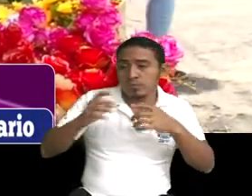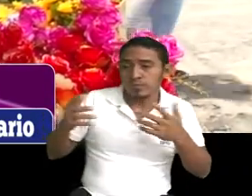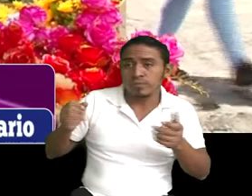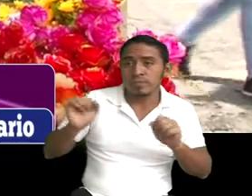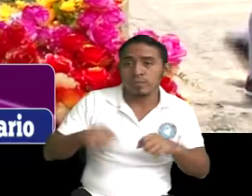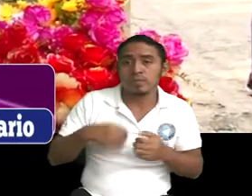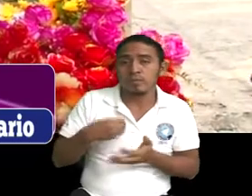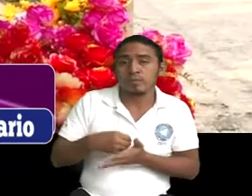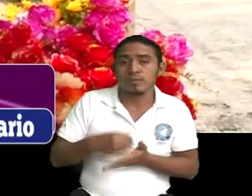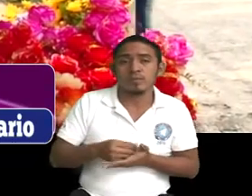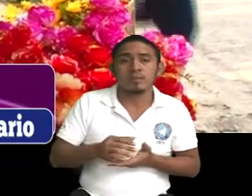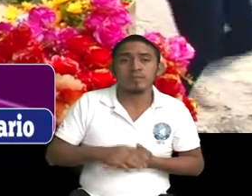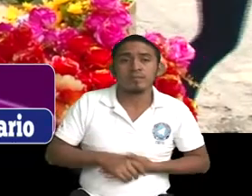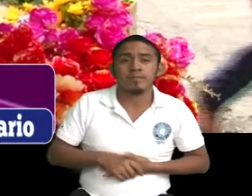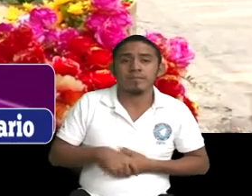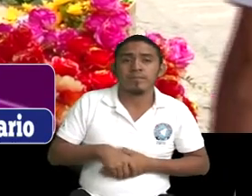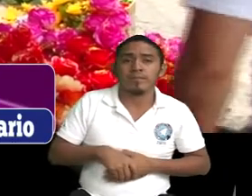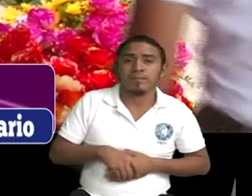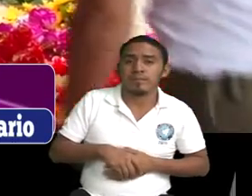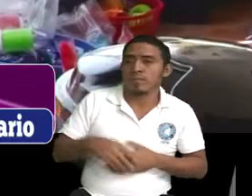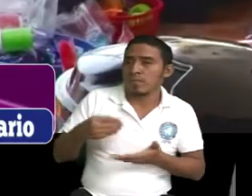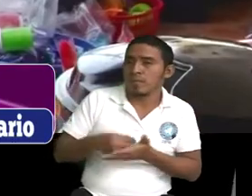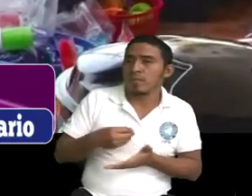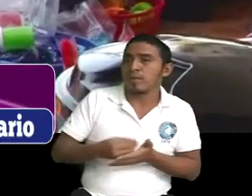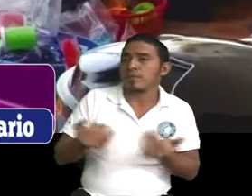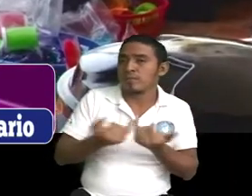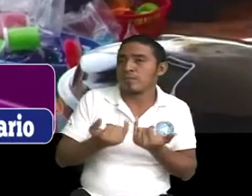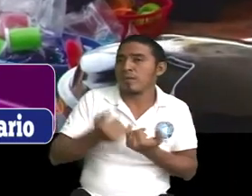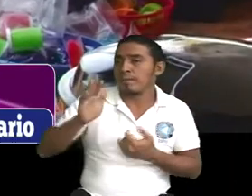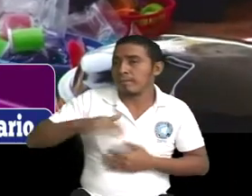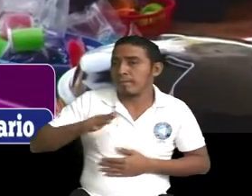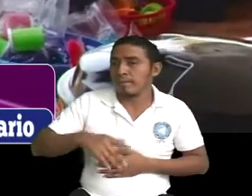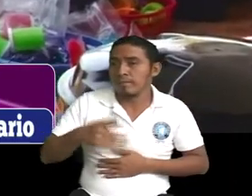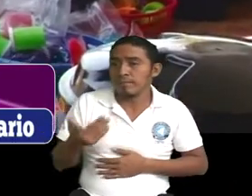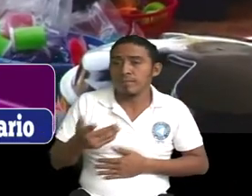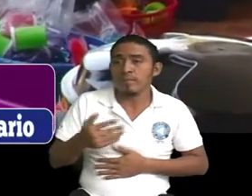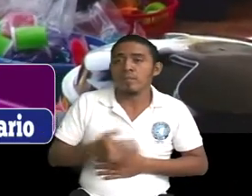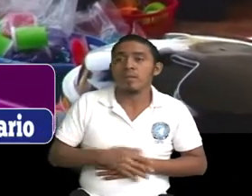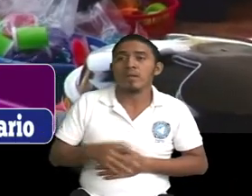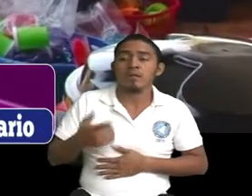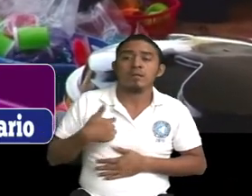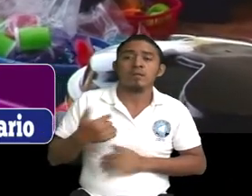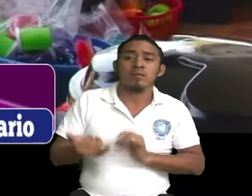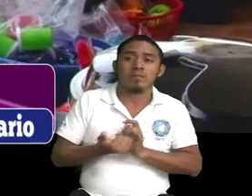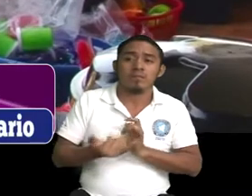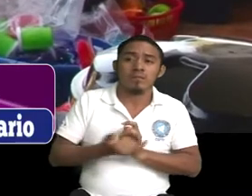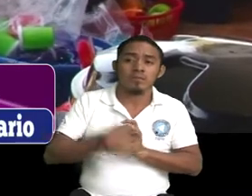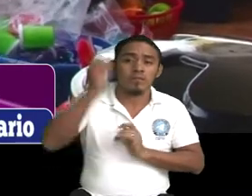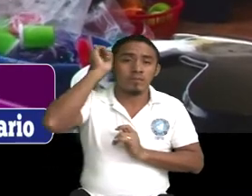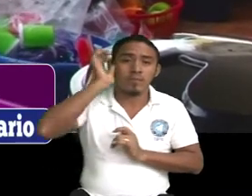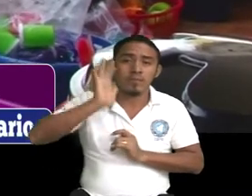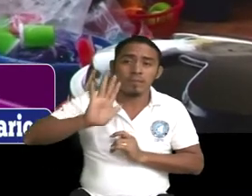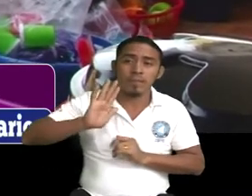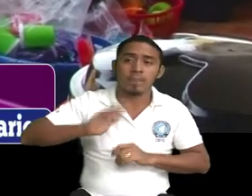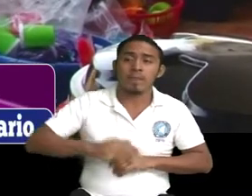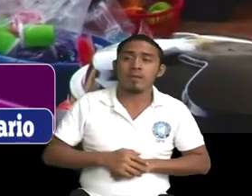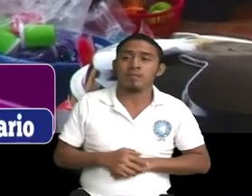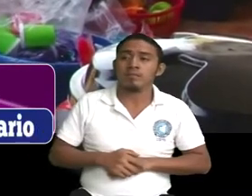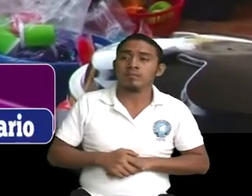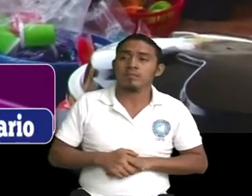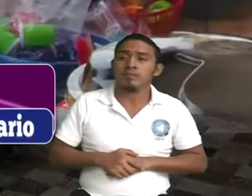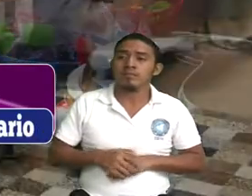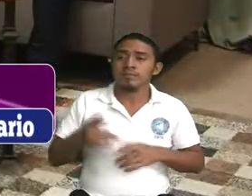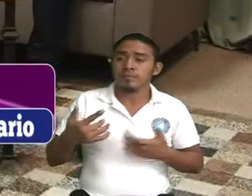adquirirlos. Y adquirirlos además a buen precio. Así bueno, es. También sí, de igual manera, desde el INTUR, adelante, igual compañero. Que el MEFCA,